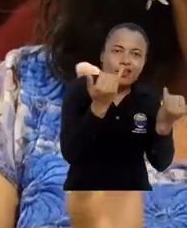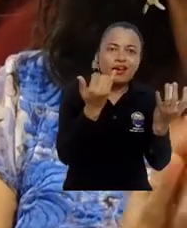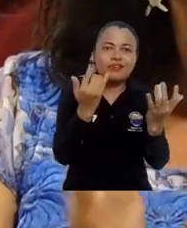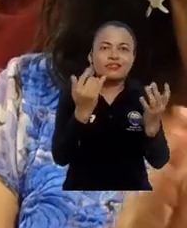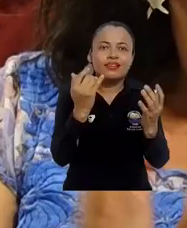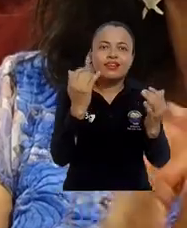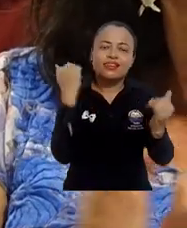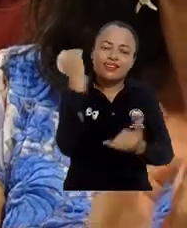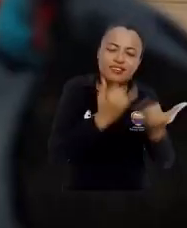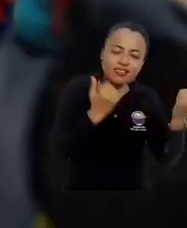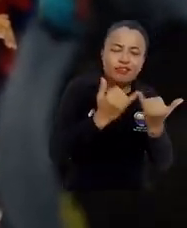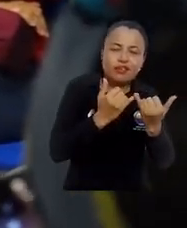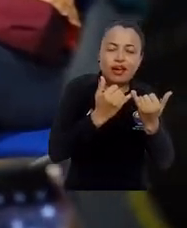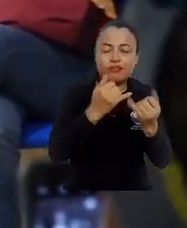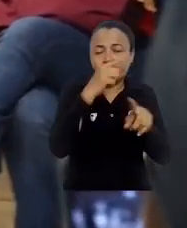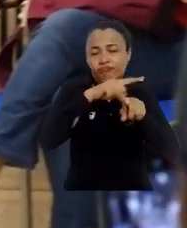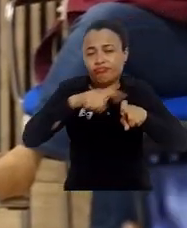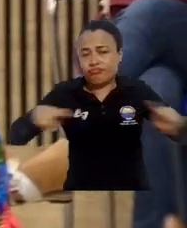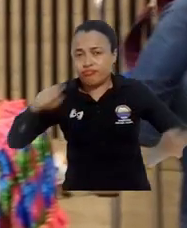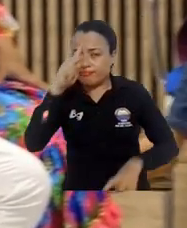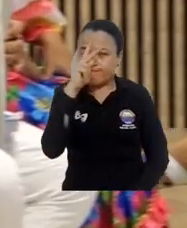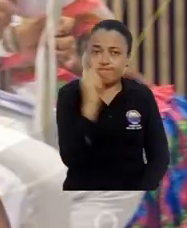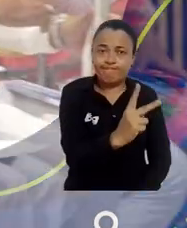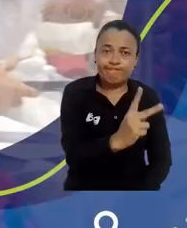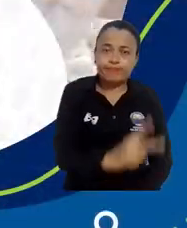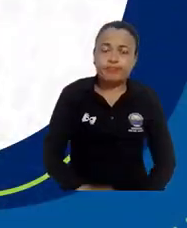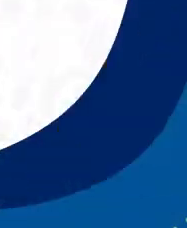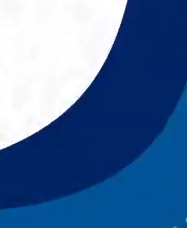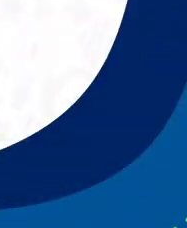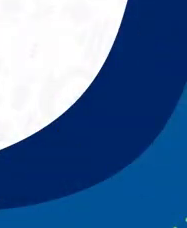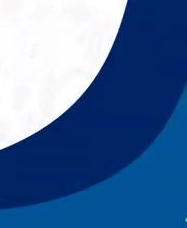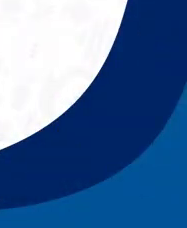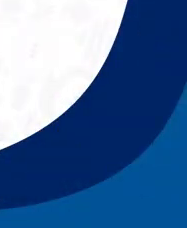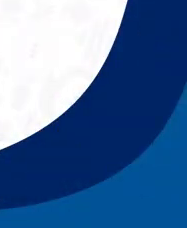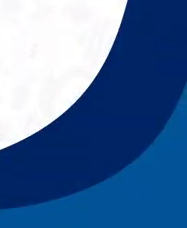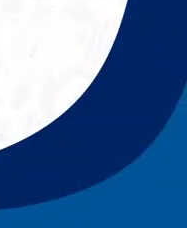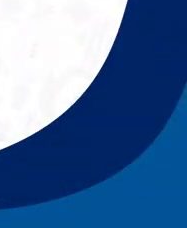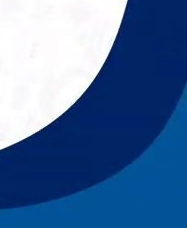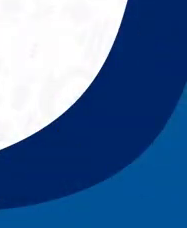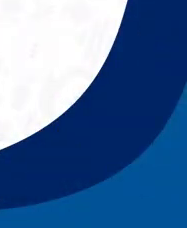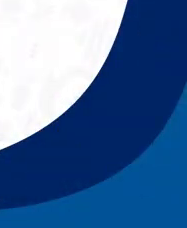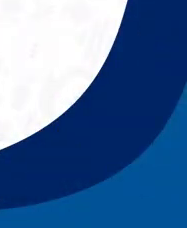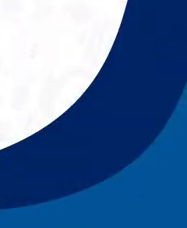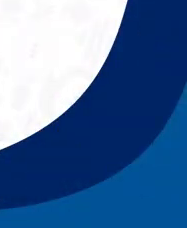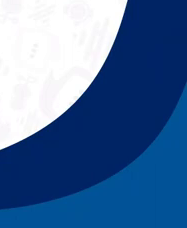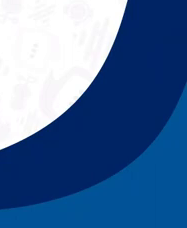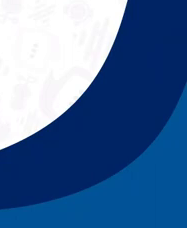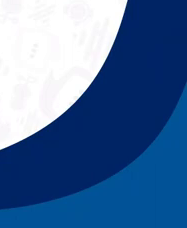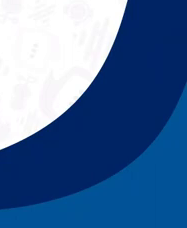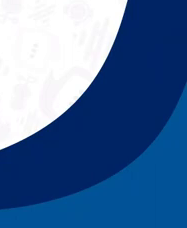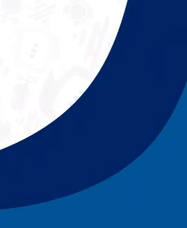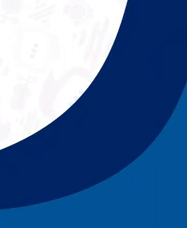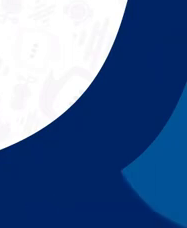saberes, ideologías, creencias e identidades. Aún más incluyente e innovadora.